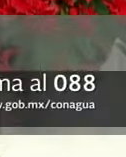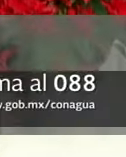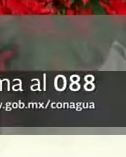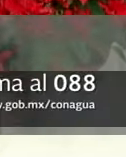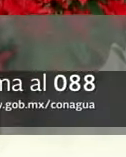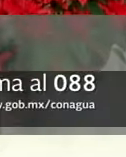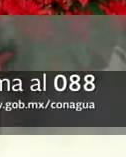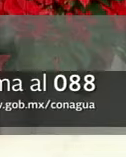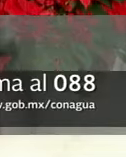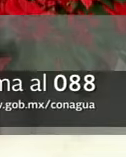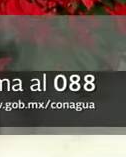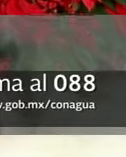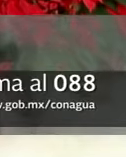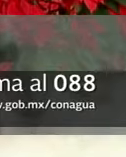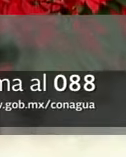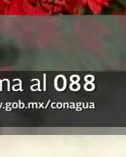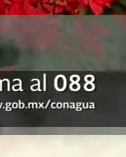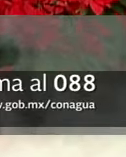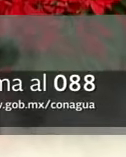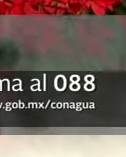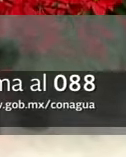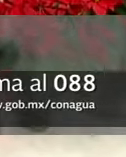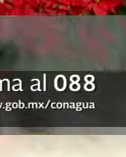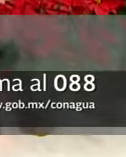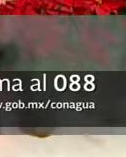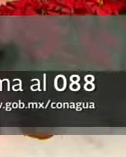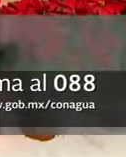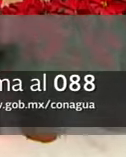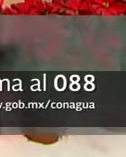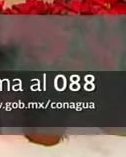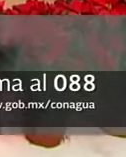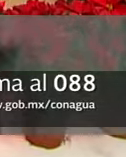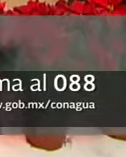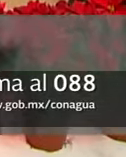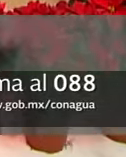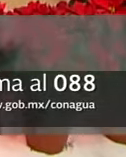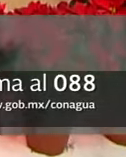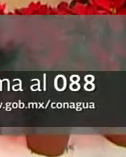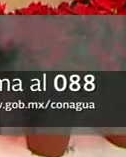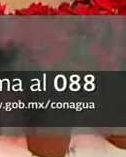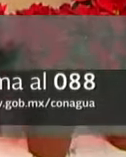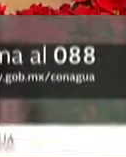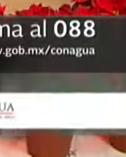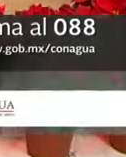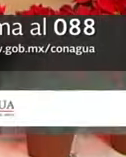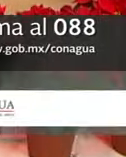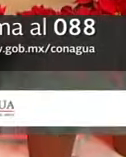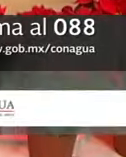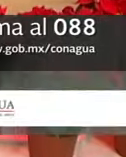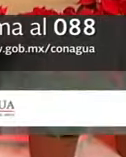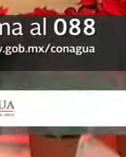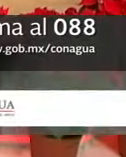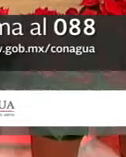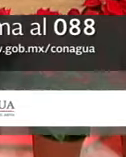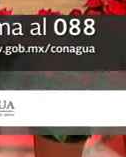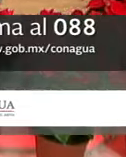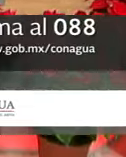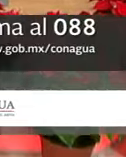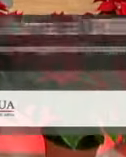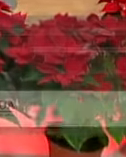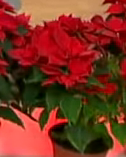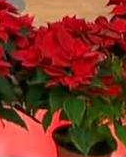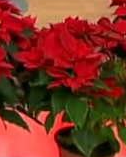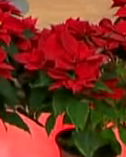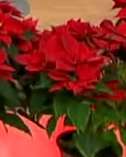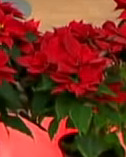las farmacias hecho o que lo den las mamás. Ese, con tragedias y tragedia, siempre funciona en casa, ¿eh?